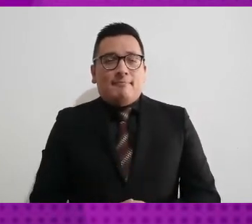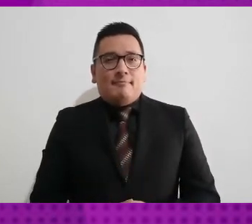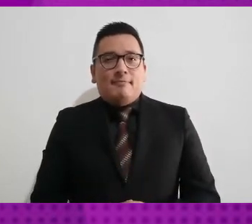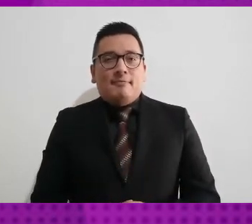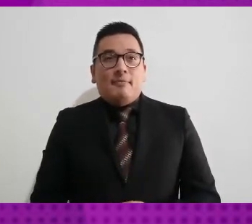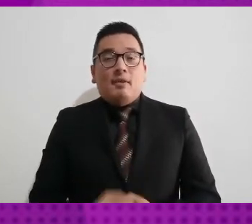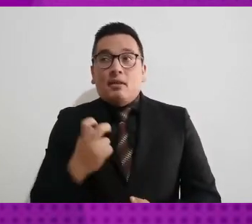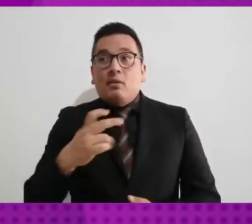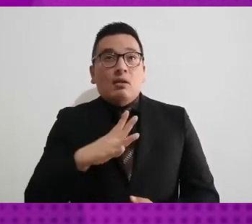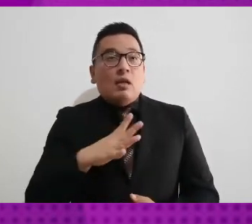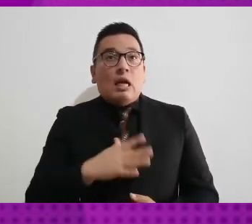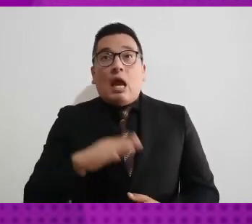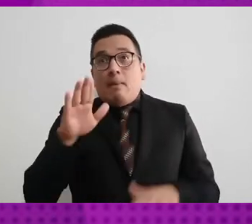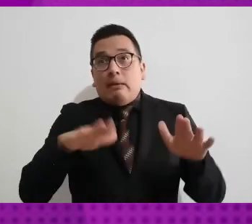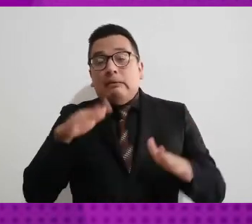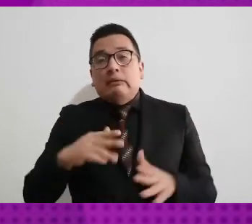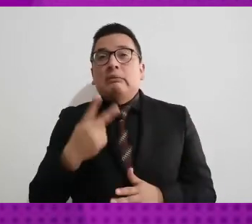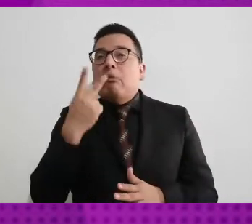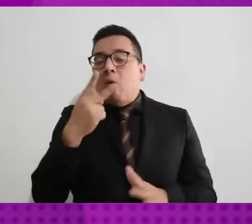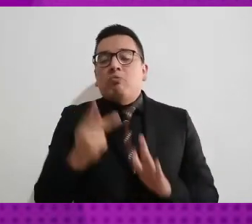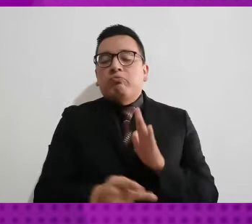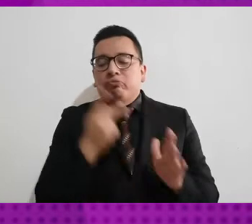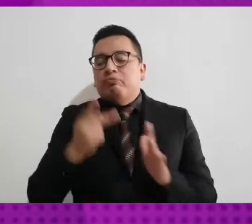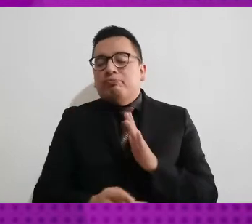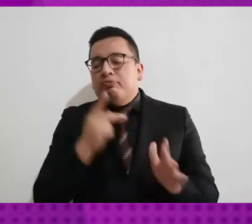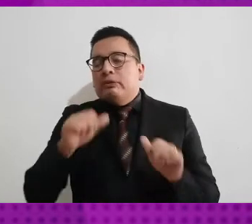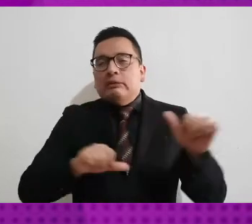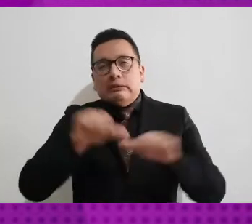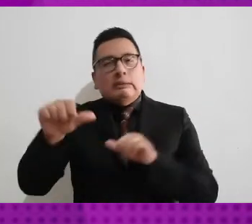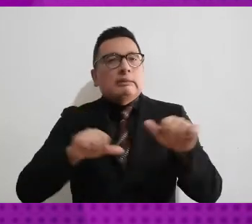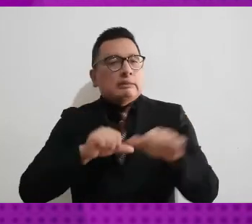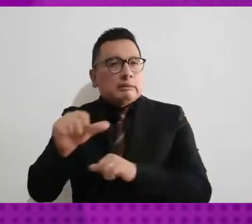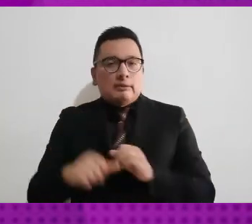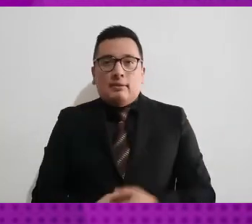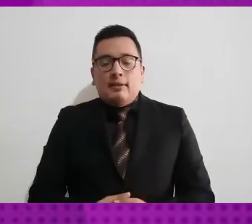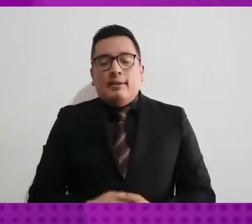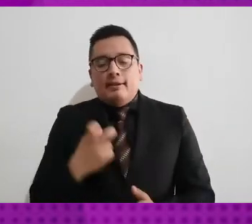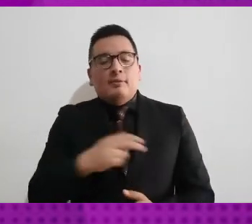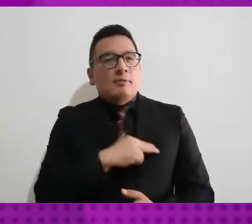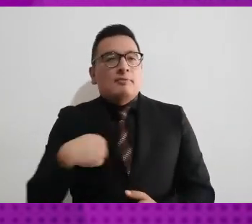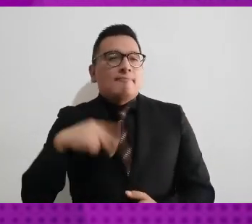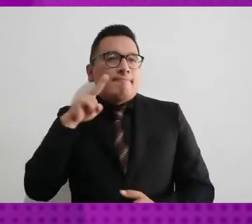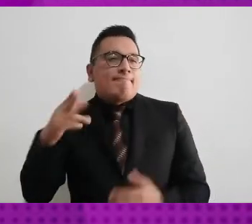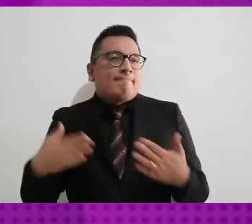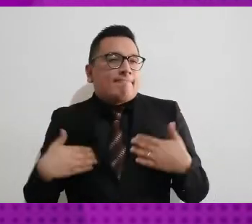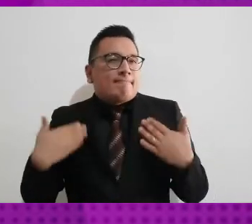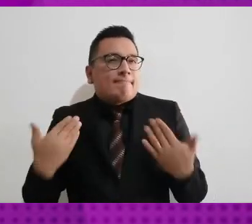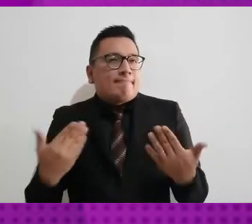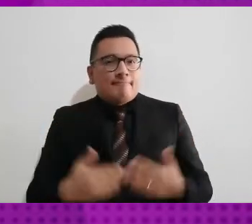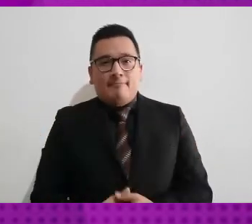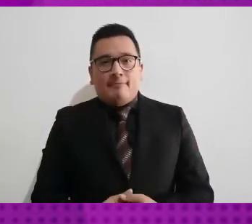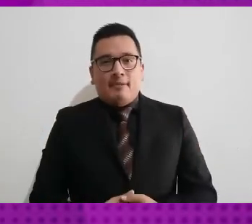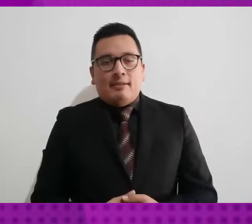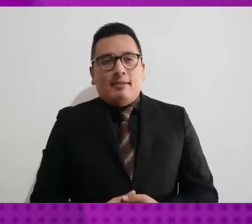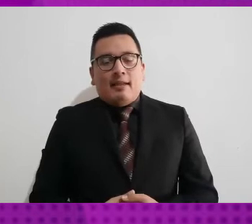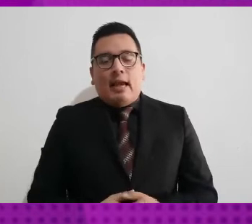gran mayoría de ellos en más de 2 ocasiones. Ese es el principal indicador de que las cosas funcionan. Sin embargo, y aquí ya voy,